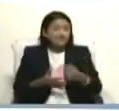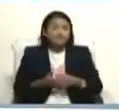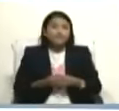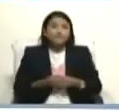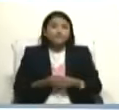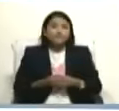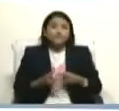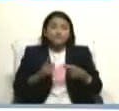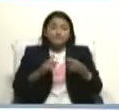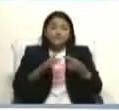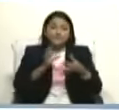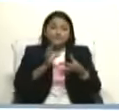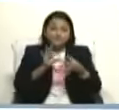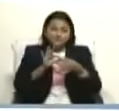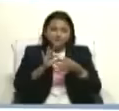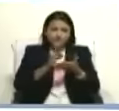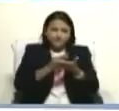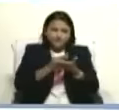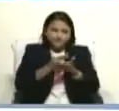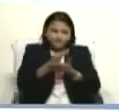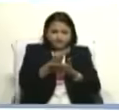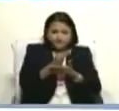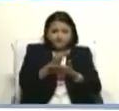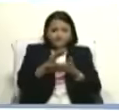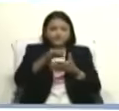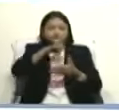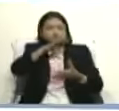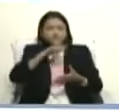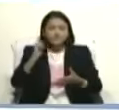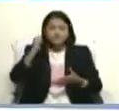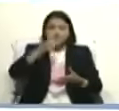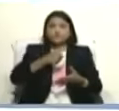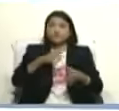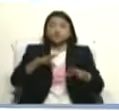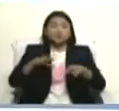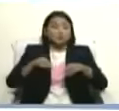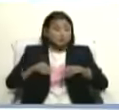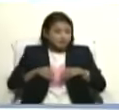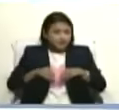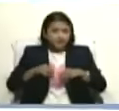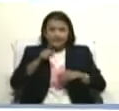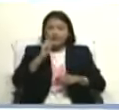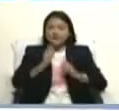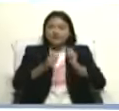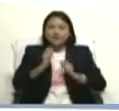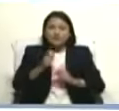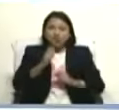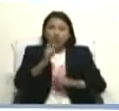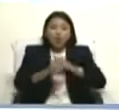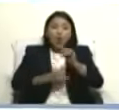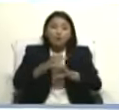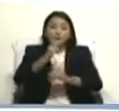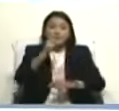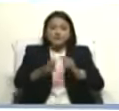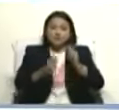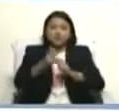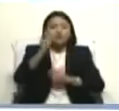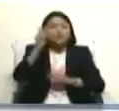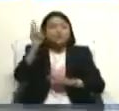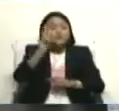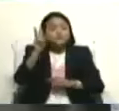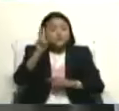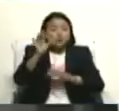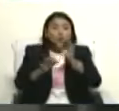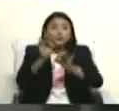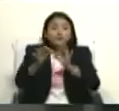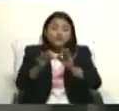fiel a su posición histórica, no reconoce la jurisdicción de la Corte Internacional de Justicia para